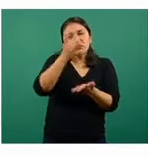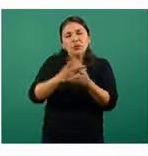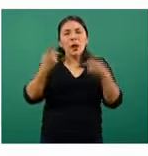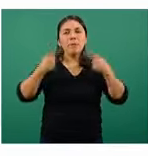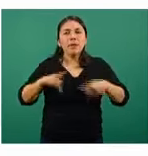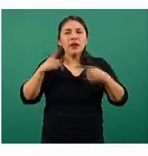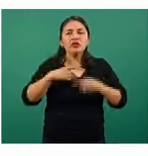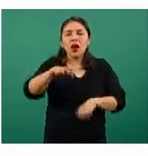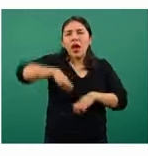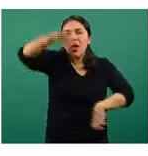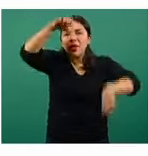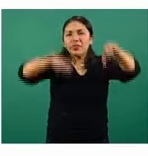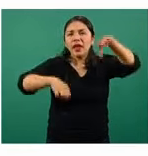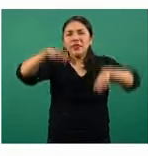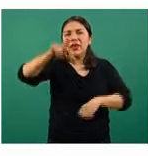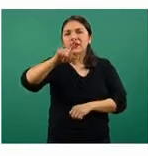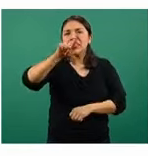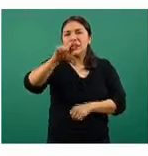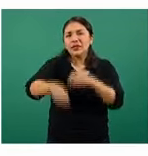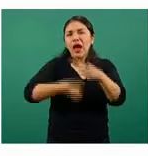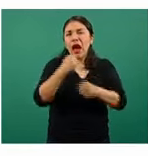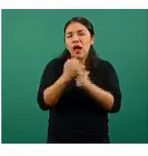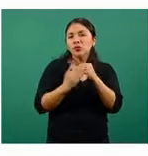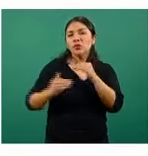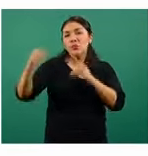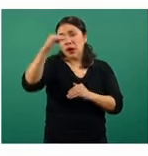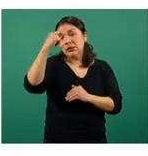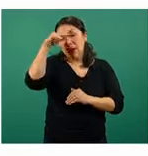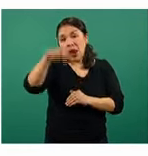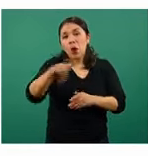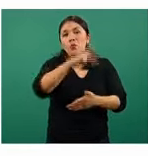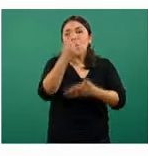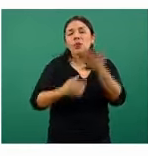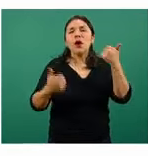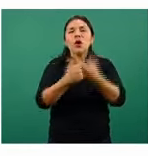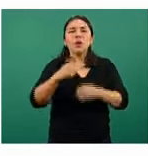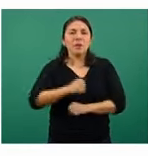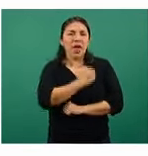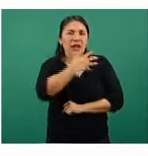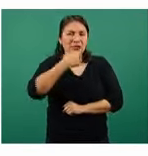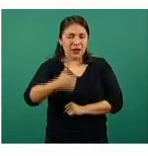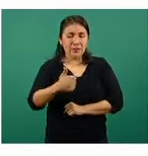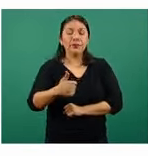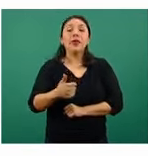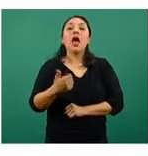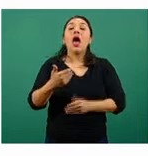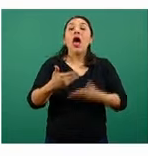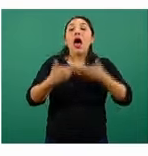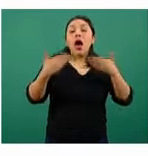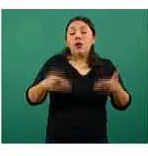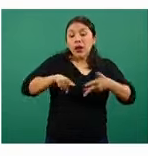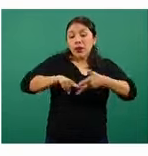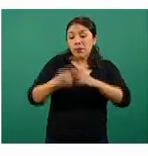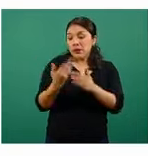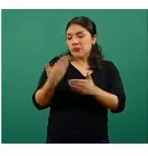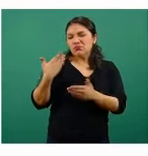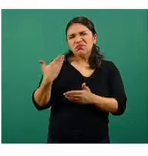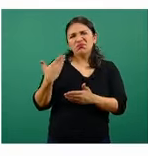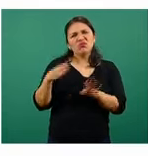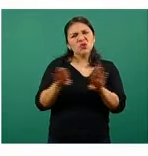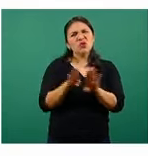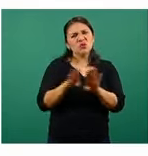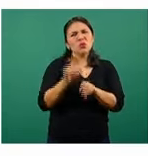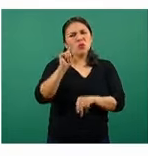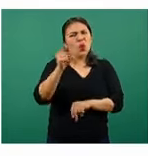mayores de 70 años para efectos del programa que maneja el bienestar. Y lo que se activó hace